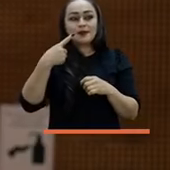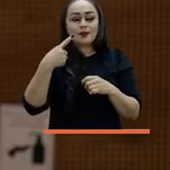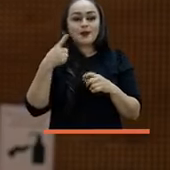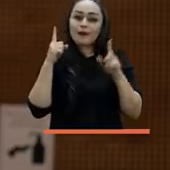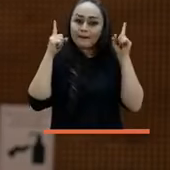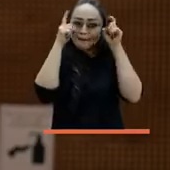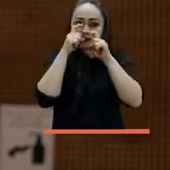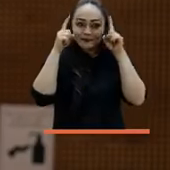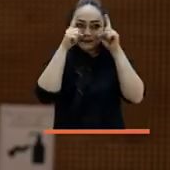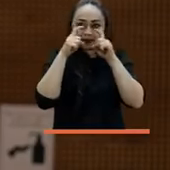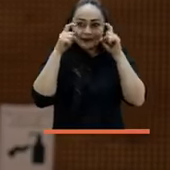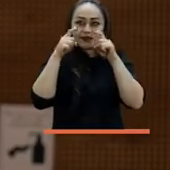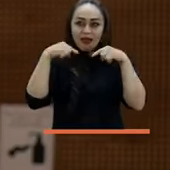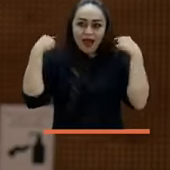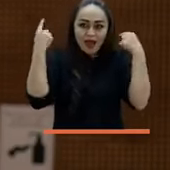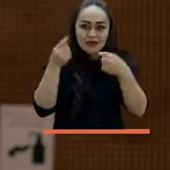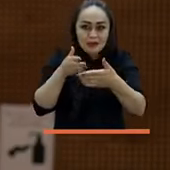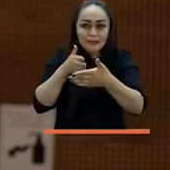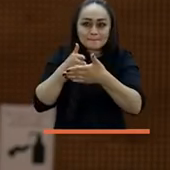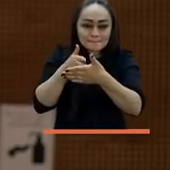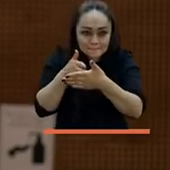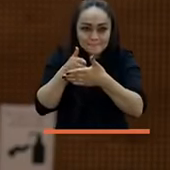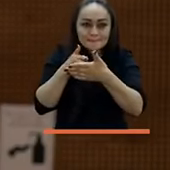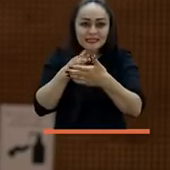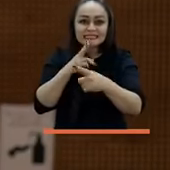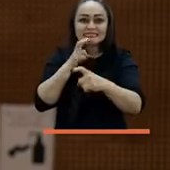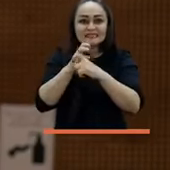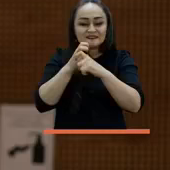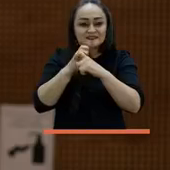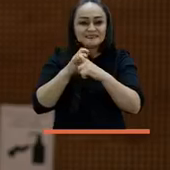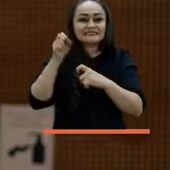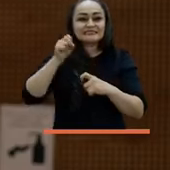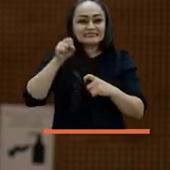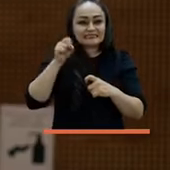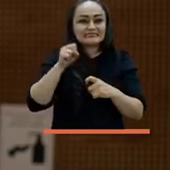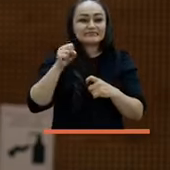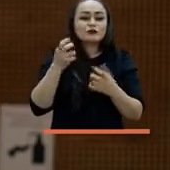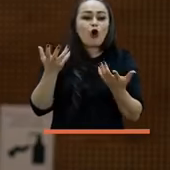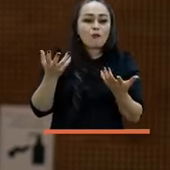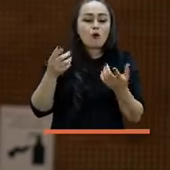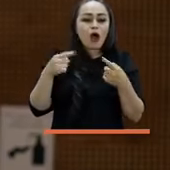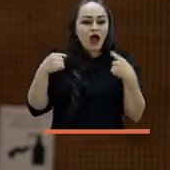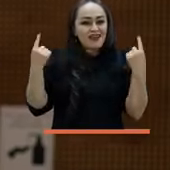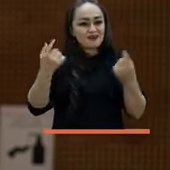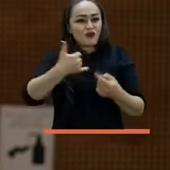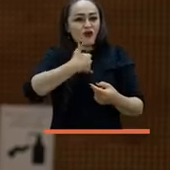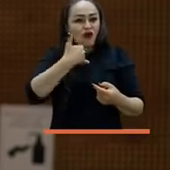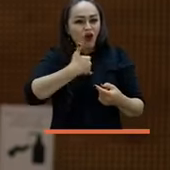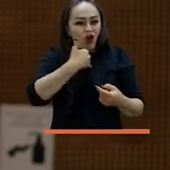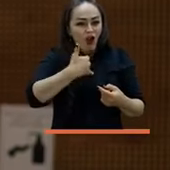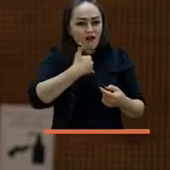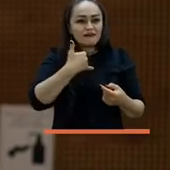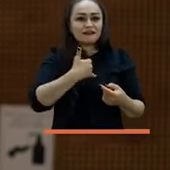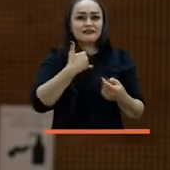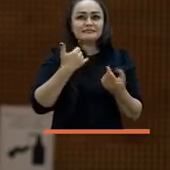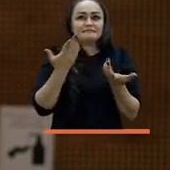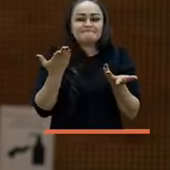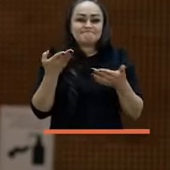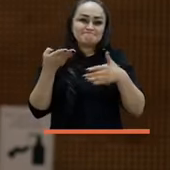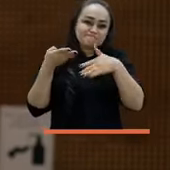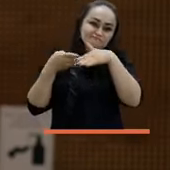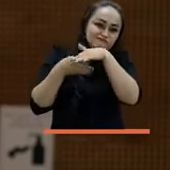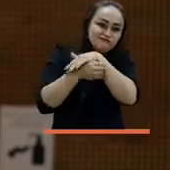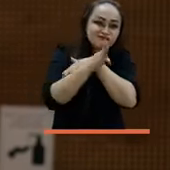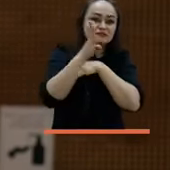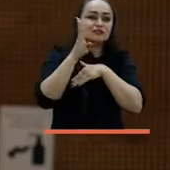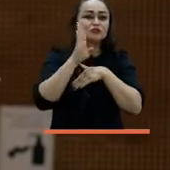poco acerca de todas esas barreras y obstáculos que como jóvenes nosotros tenemos al momento de acceder a ofertas